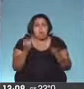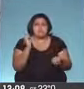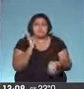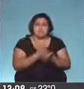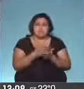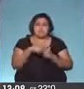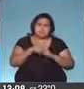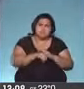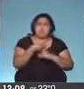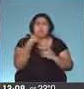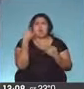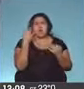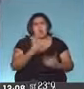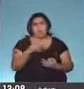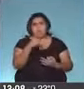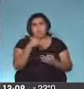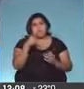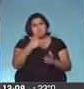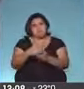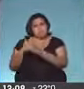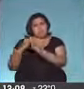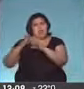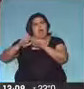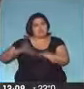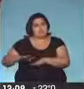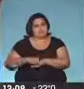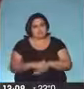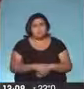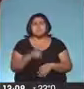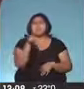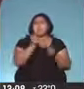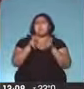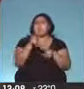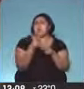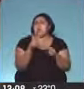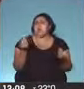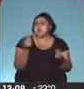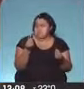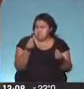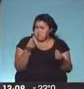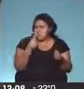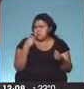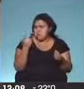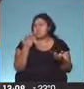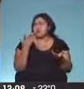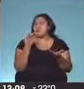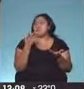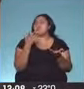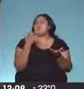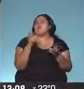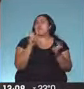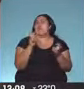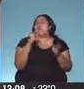el cumplimiento de la cuarentena en la República Argentina. ¿Qué es lo que buscan en particular? A ver si se sabe o no, así no entramos en el terreno de la